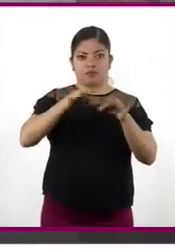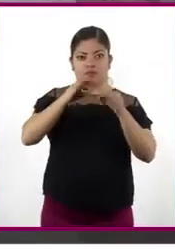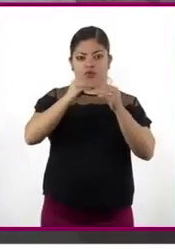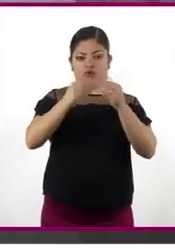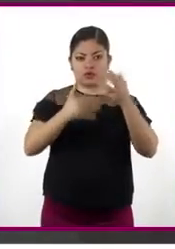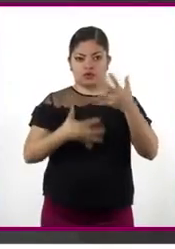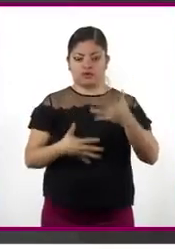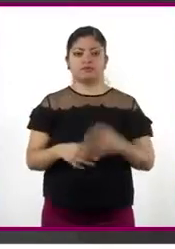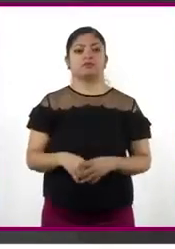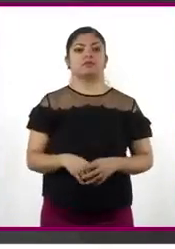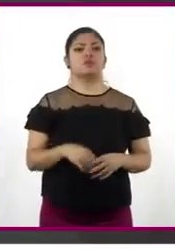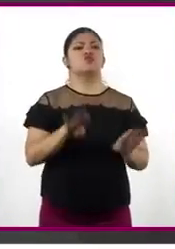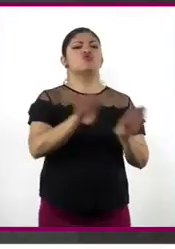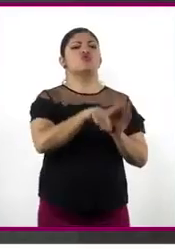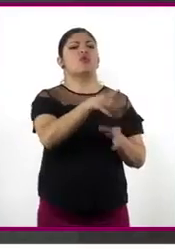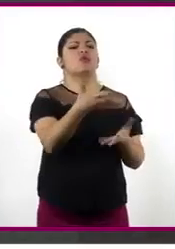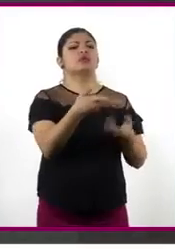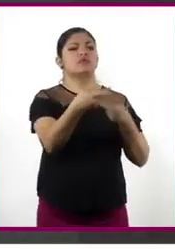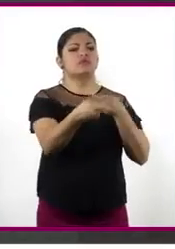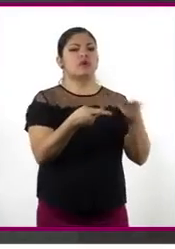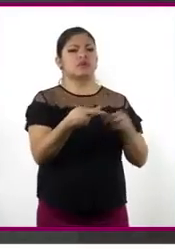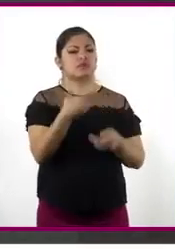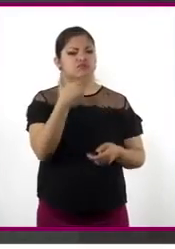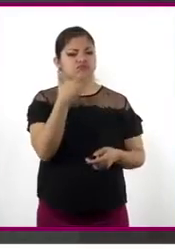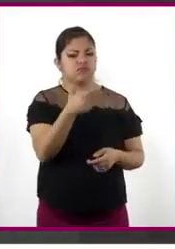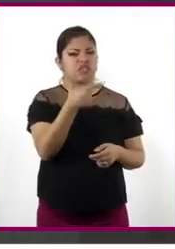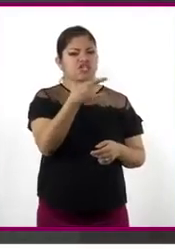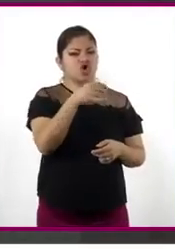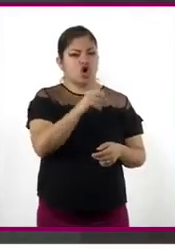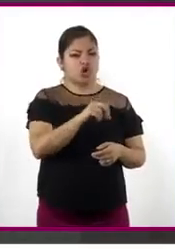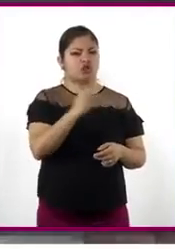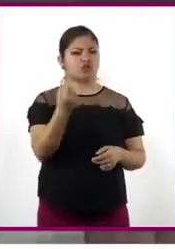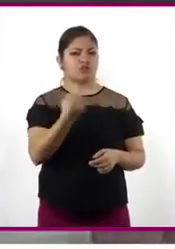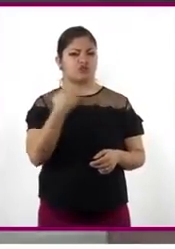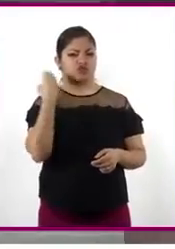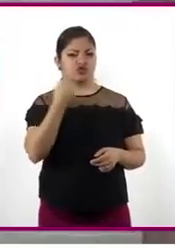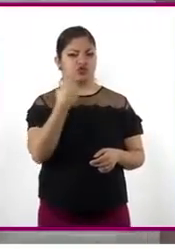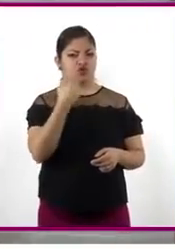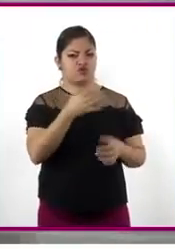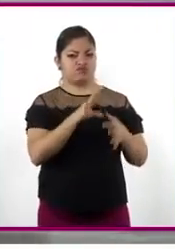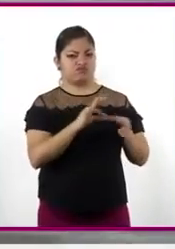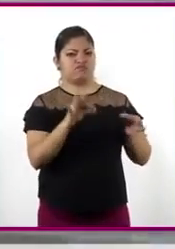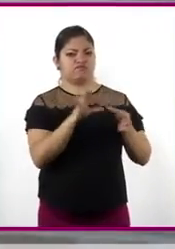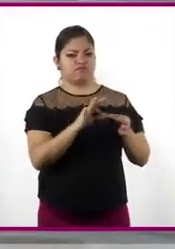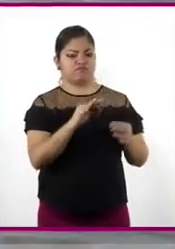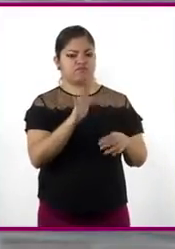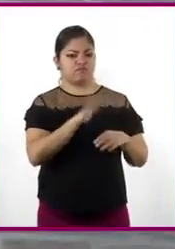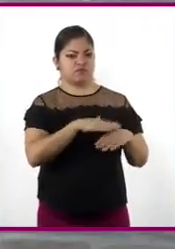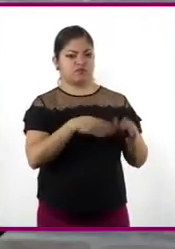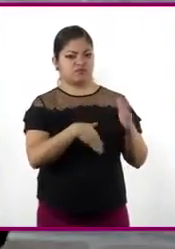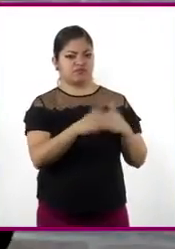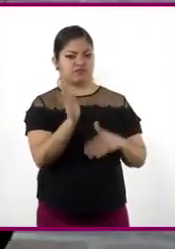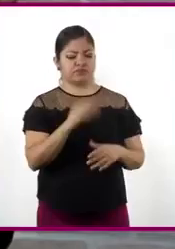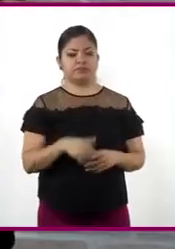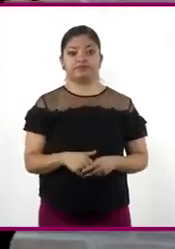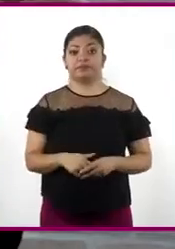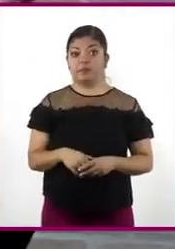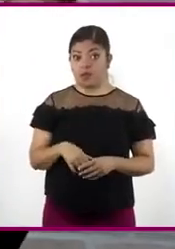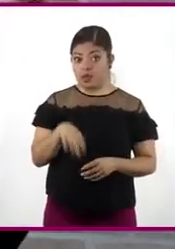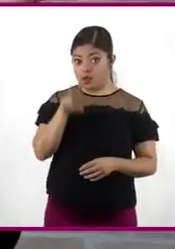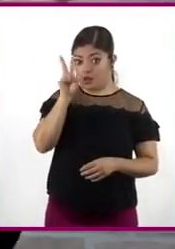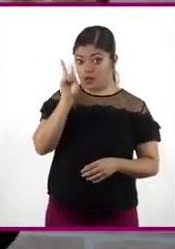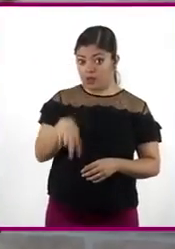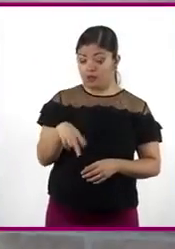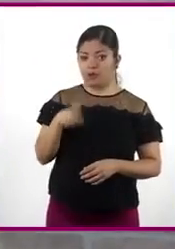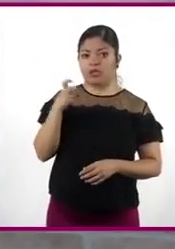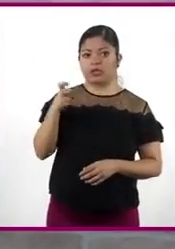¿Cómo preparas un buen guión para realizar una exposición oral exitosa? En realidad, eso siempre lo hizo